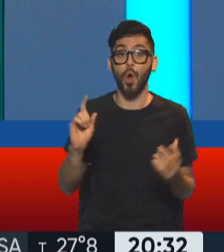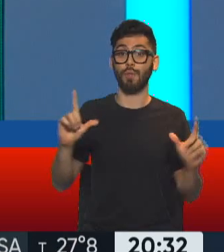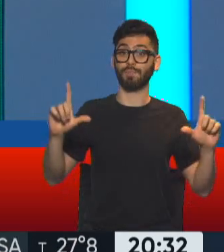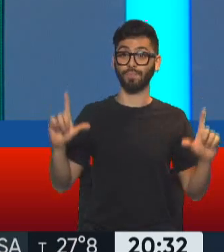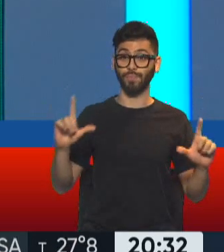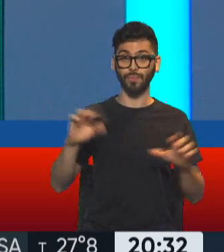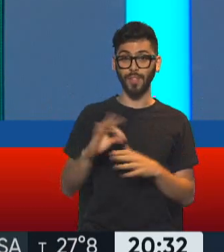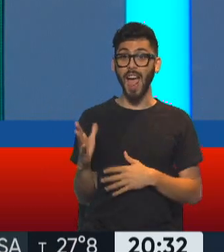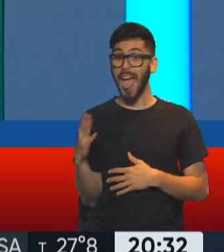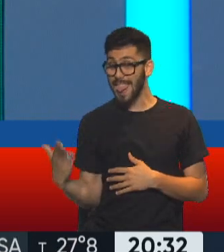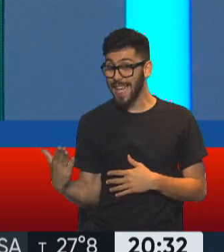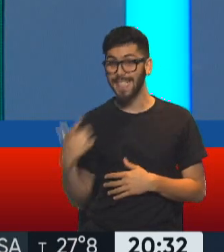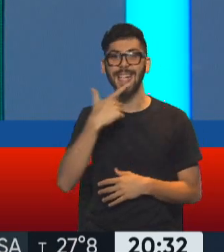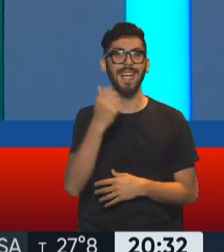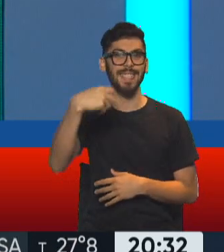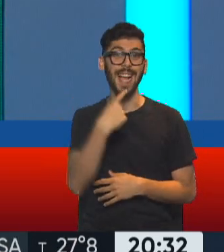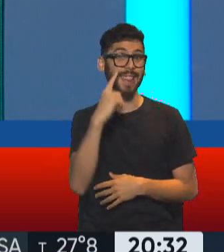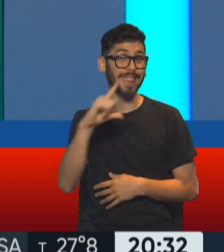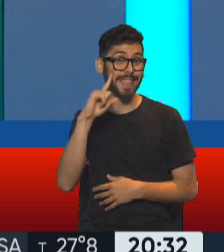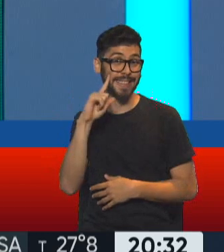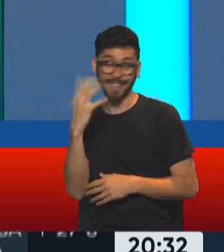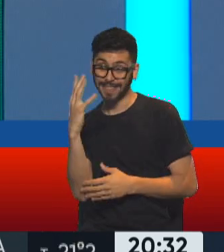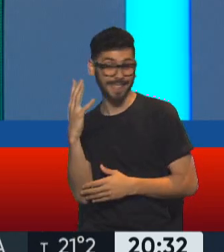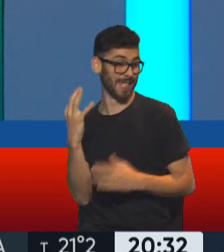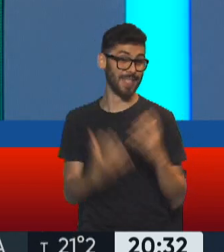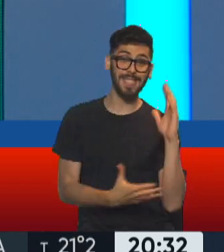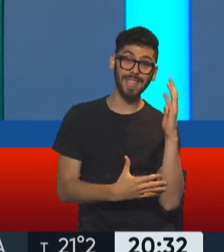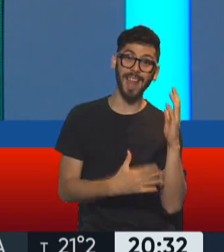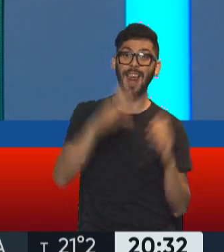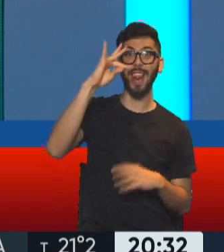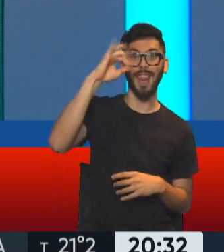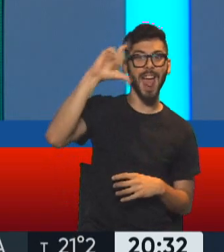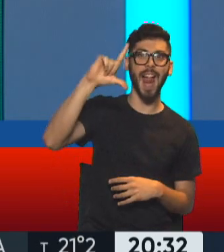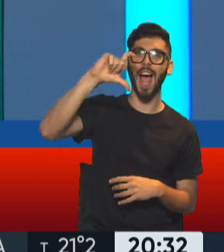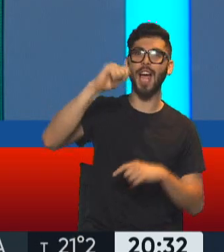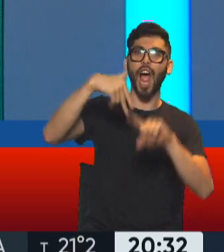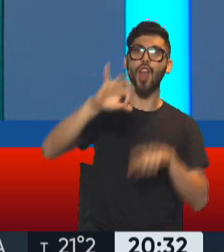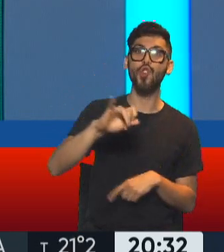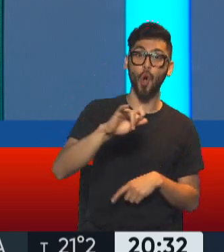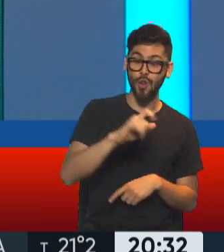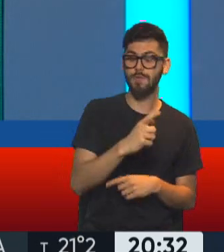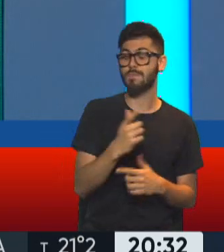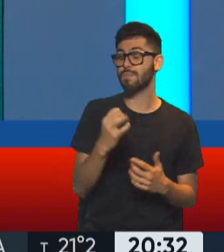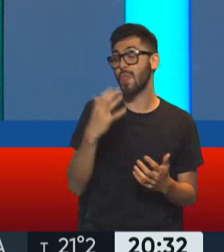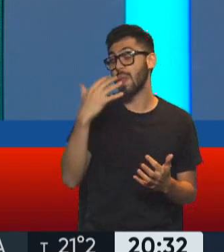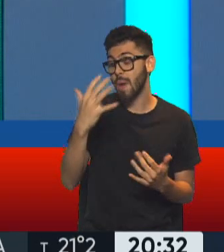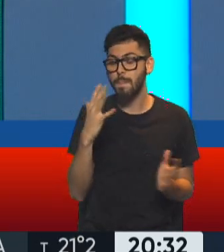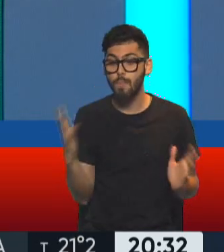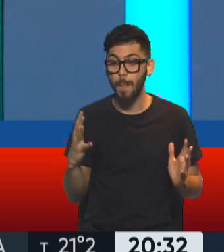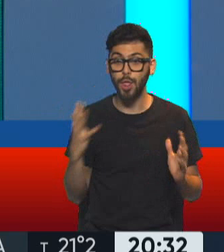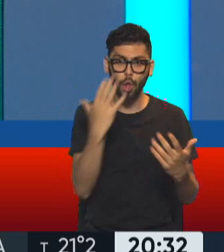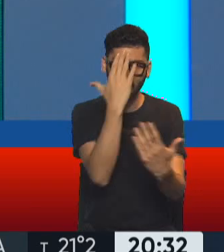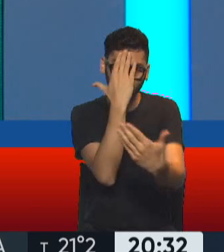que era, a la derecha lo tenía Santilli y a la izquierda Del Caño. Y cuando bajamos al momento quizás más tenso, porque lo tenés muy